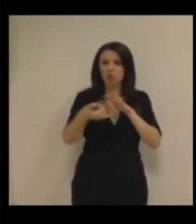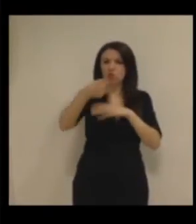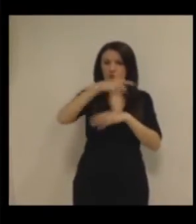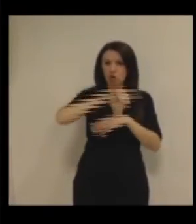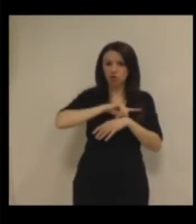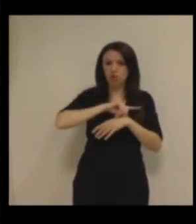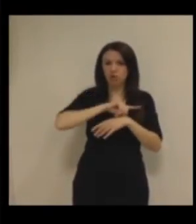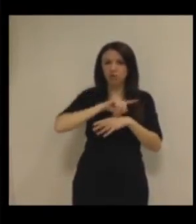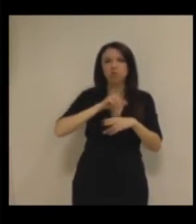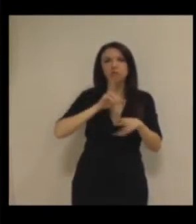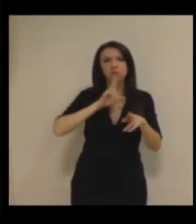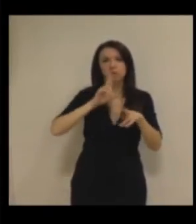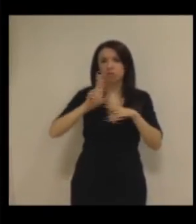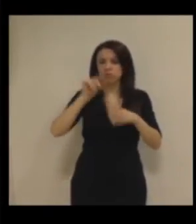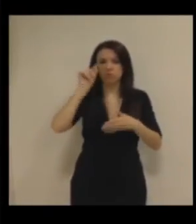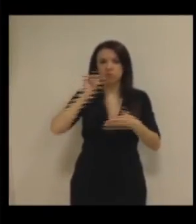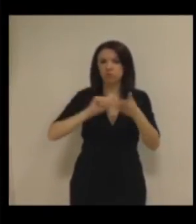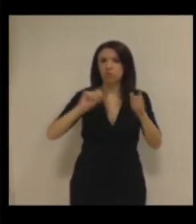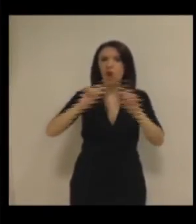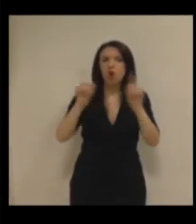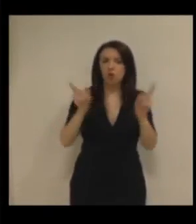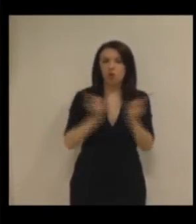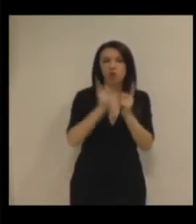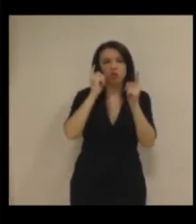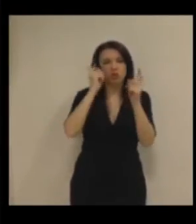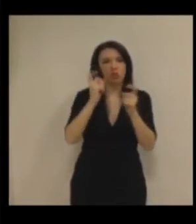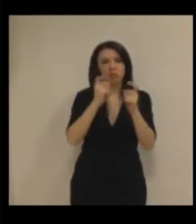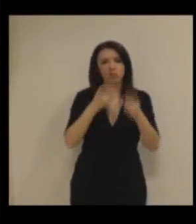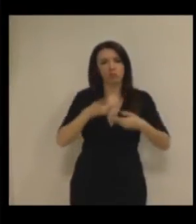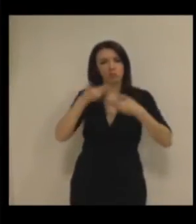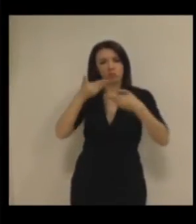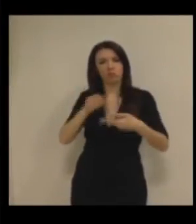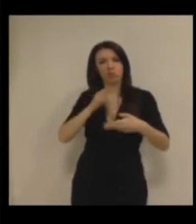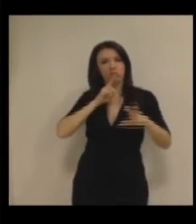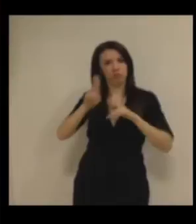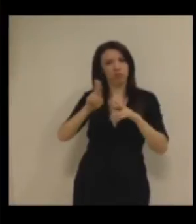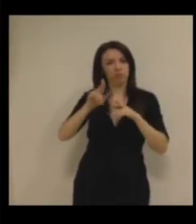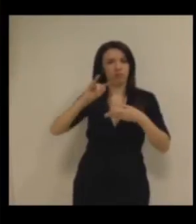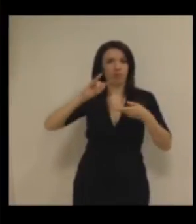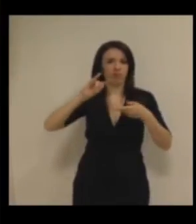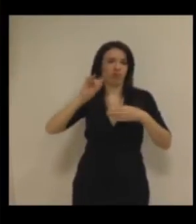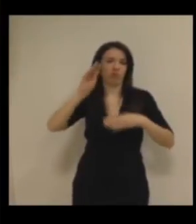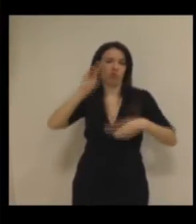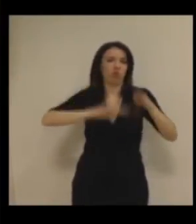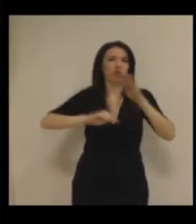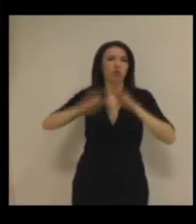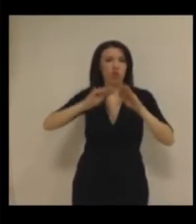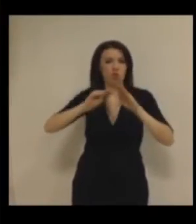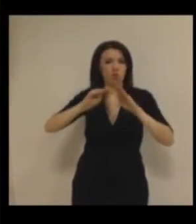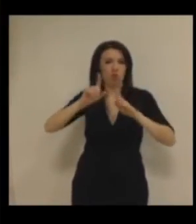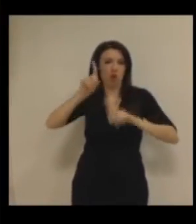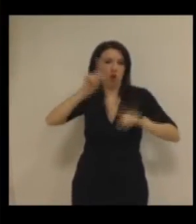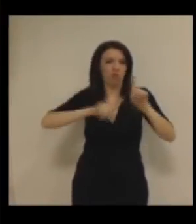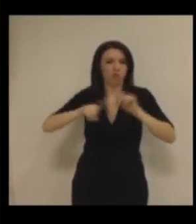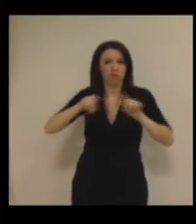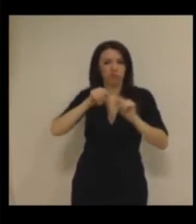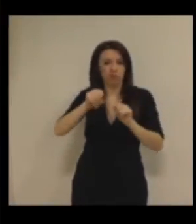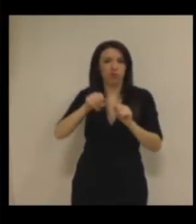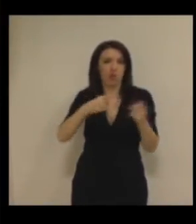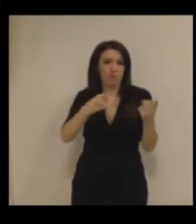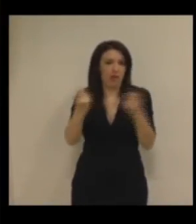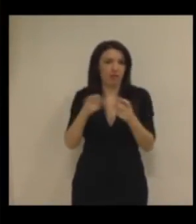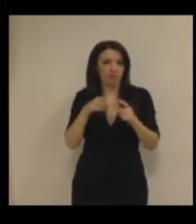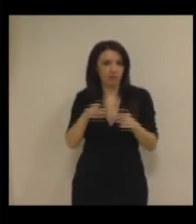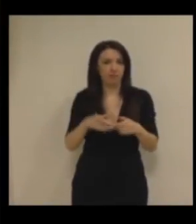en la mayor brevedad posible te ayudamos a resolver el tema que necesitas